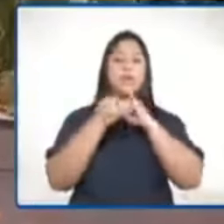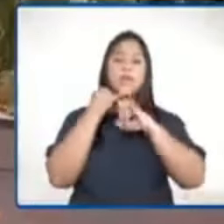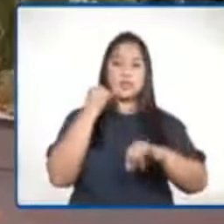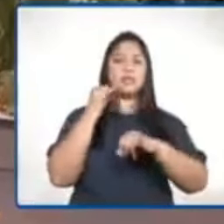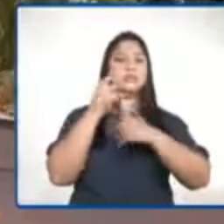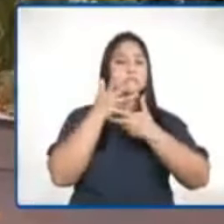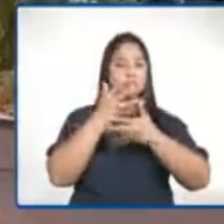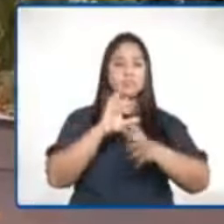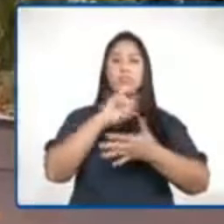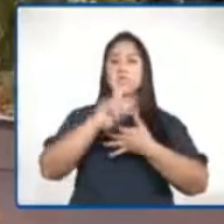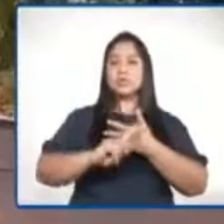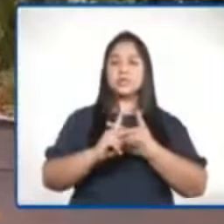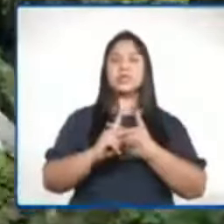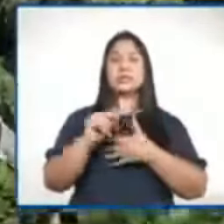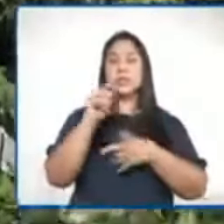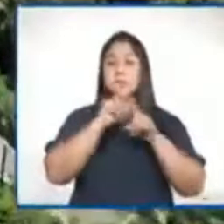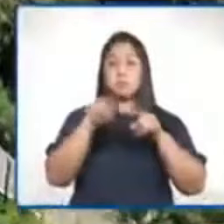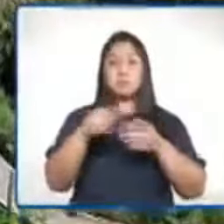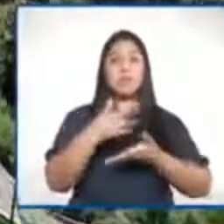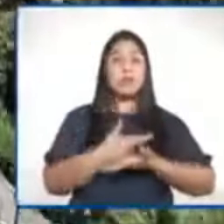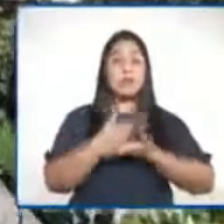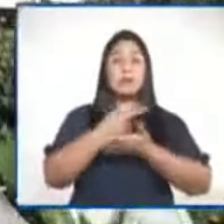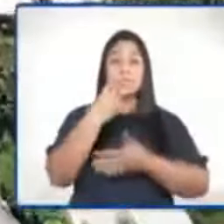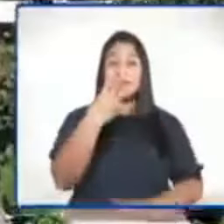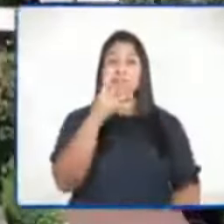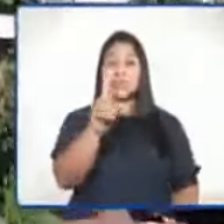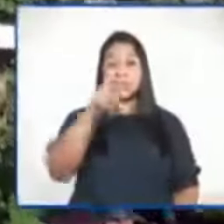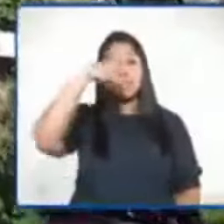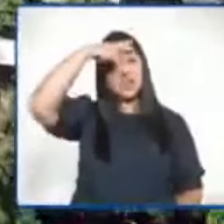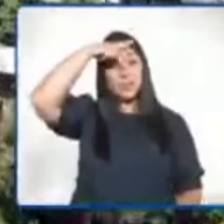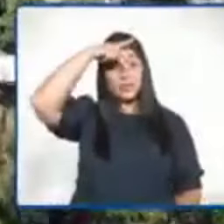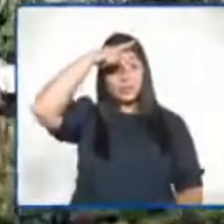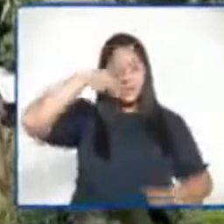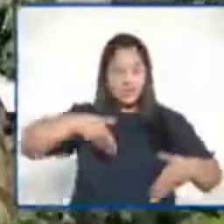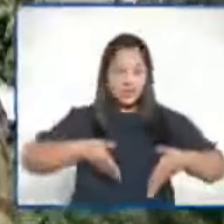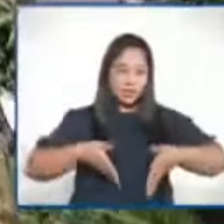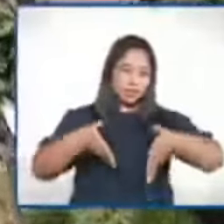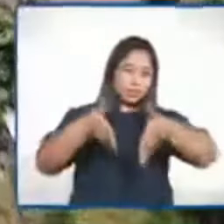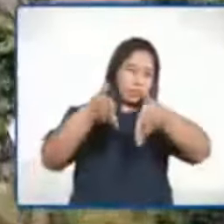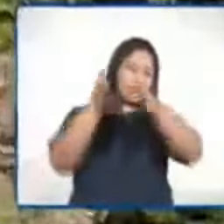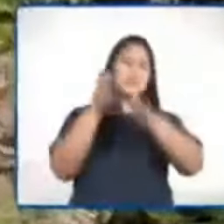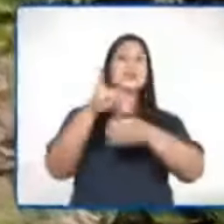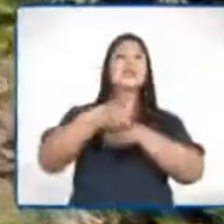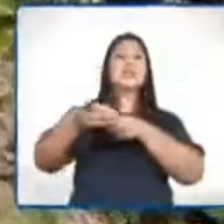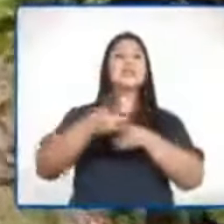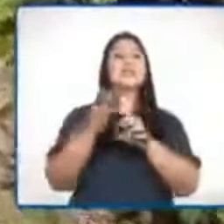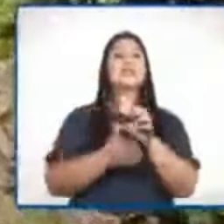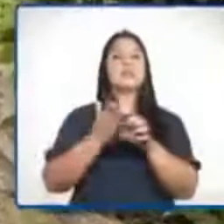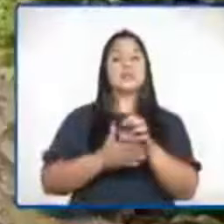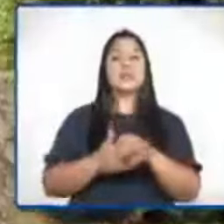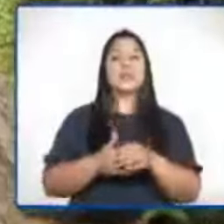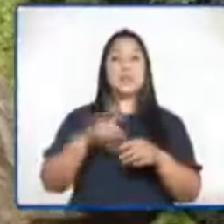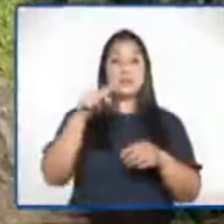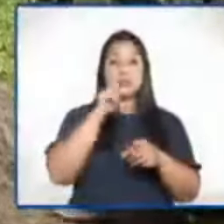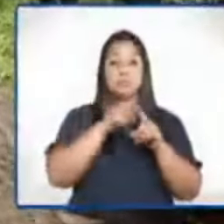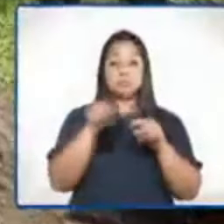más, la rehabilitación de 31 kilómetros de carretera en el departamento de Escuintla, la